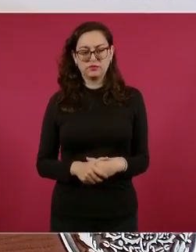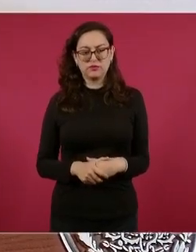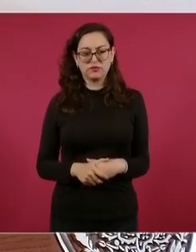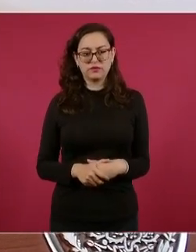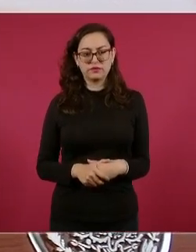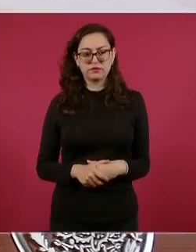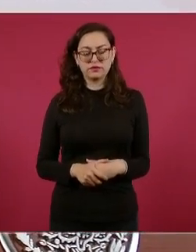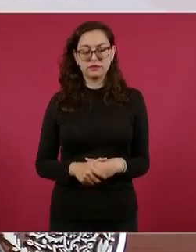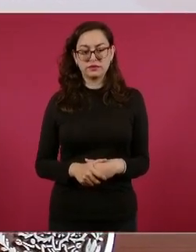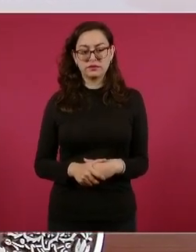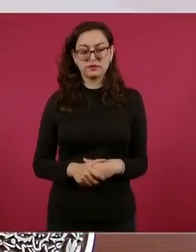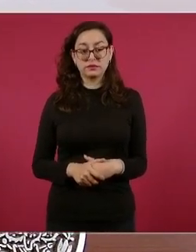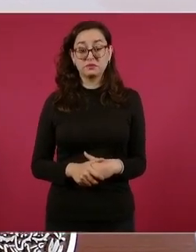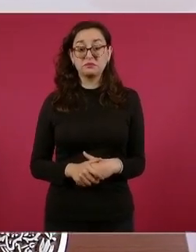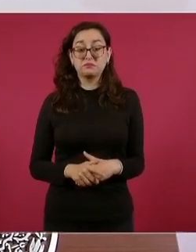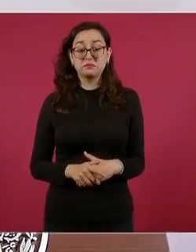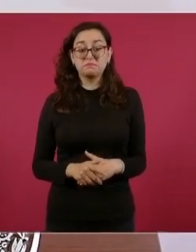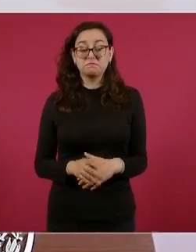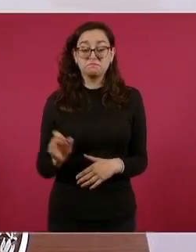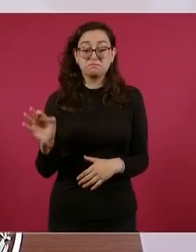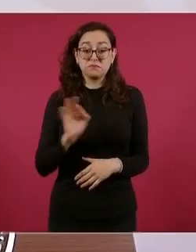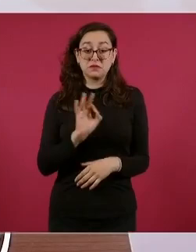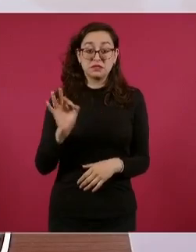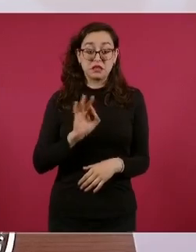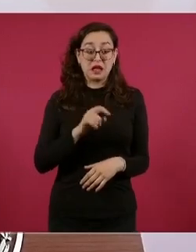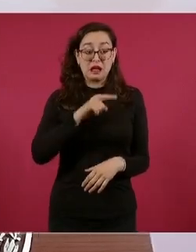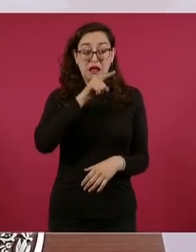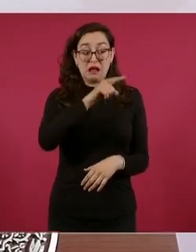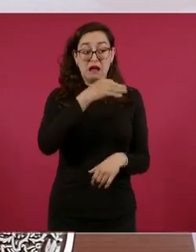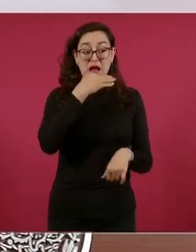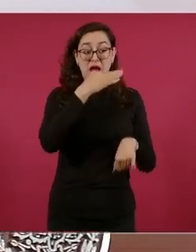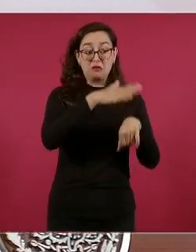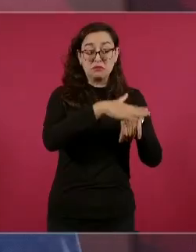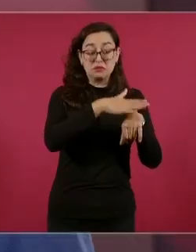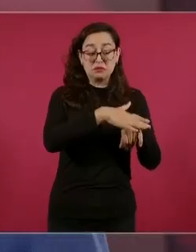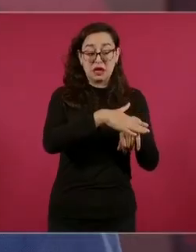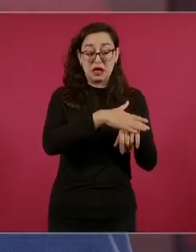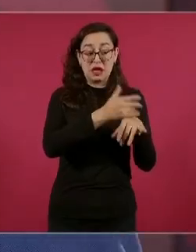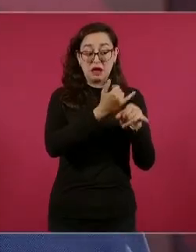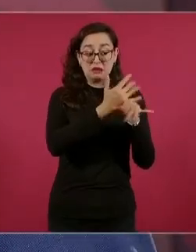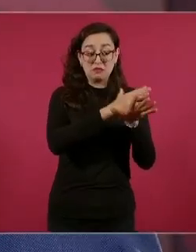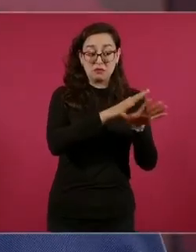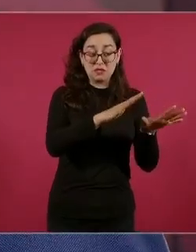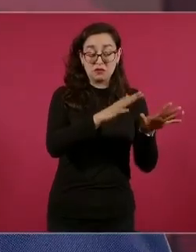y a lo mejor no le han informado, pero fuimos los primeros